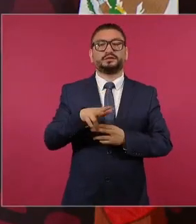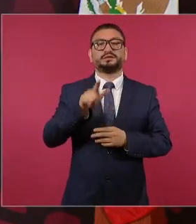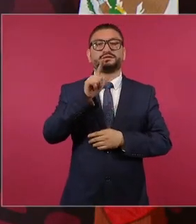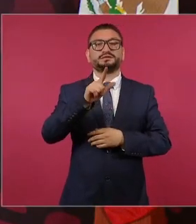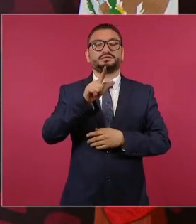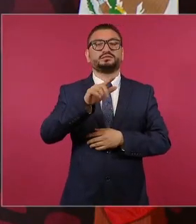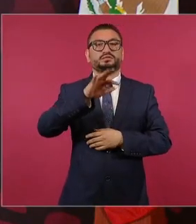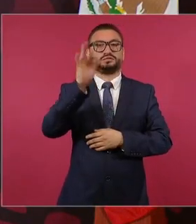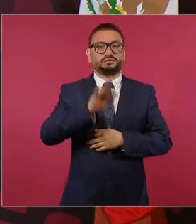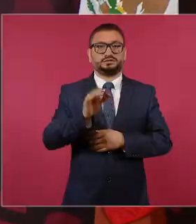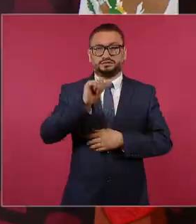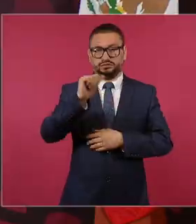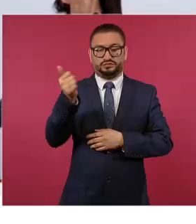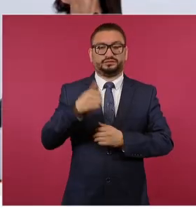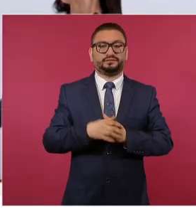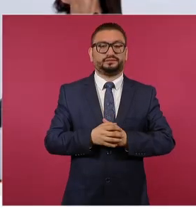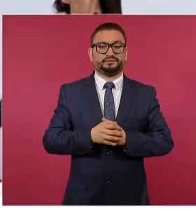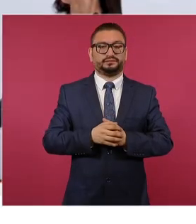17% de otra encuesta,